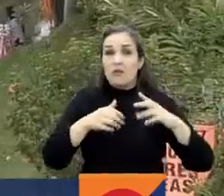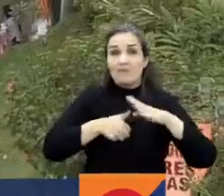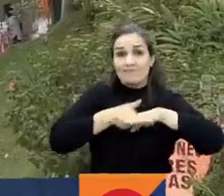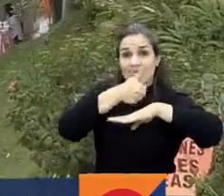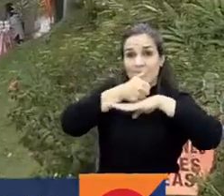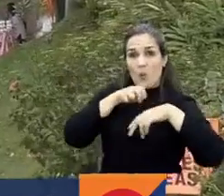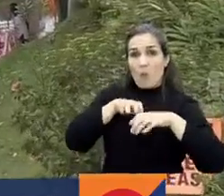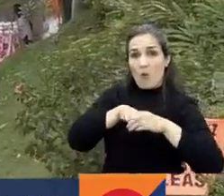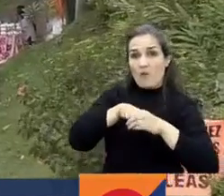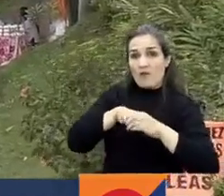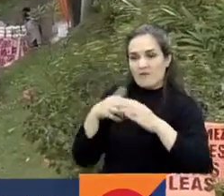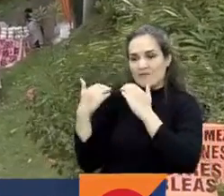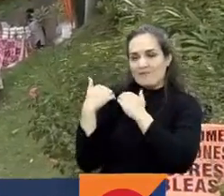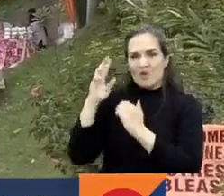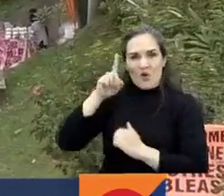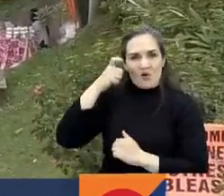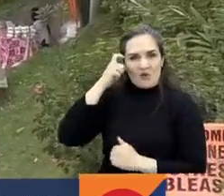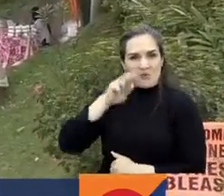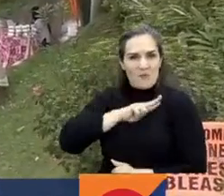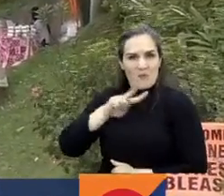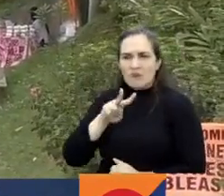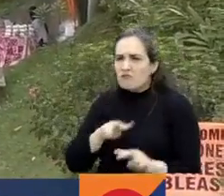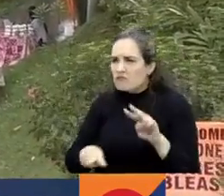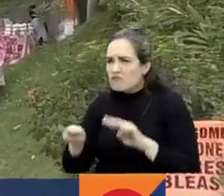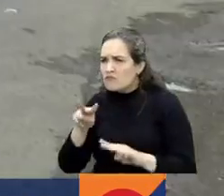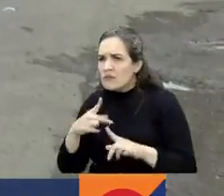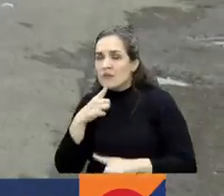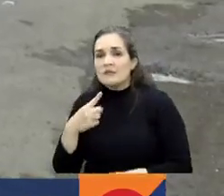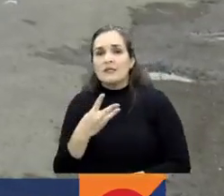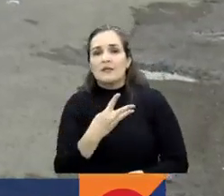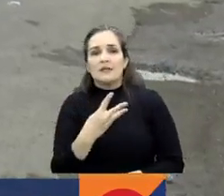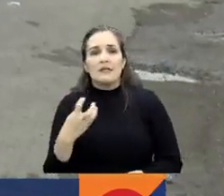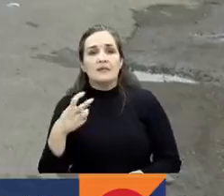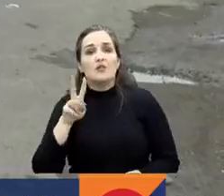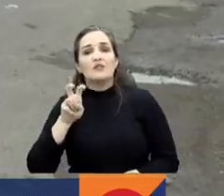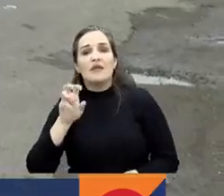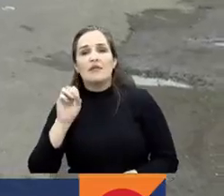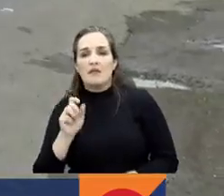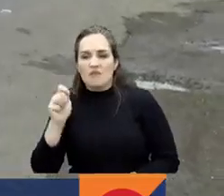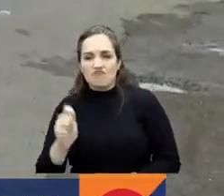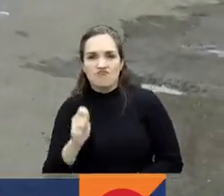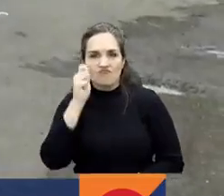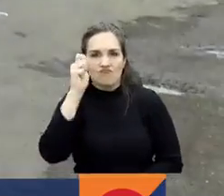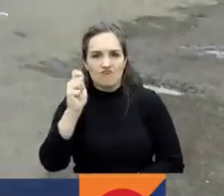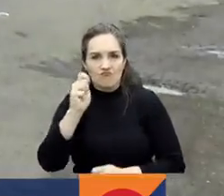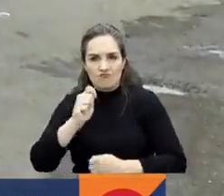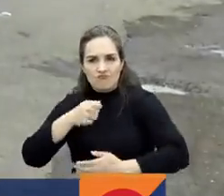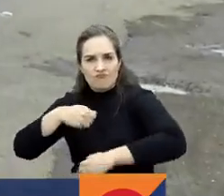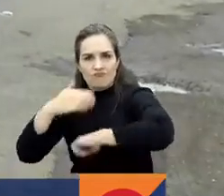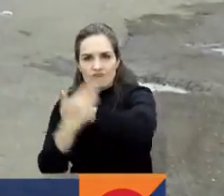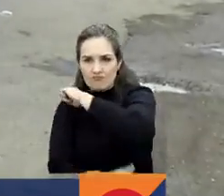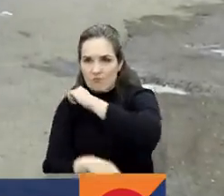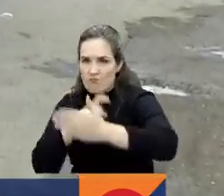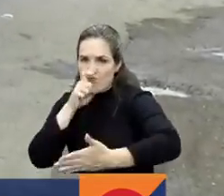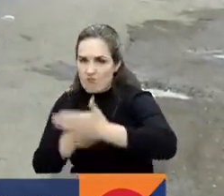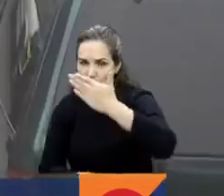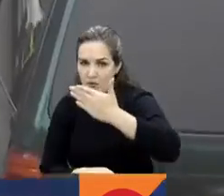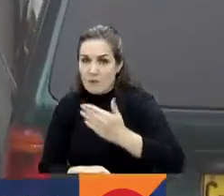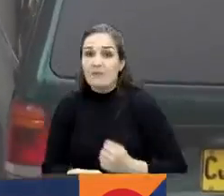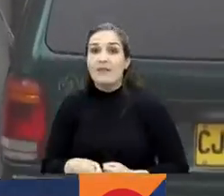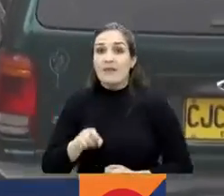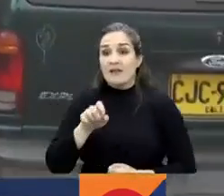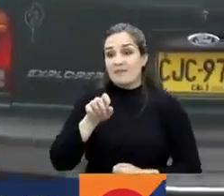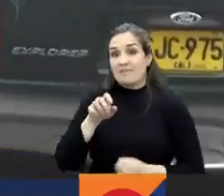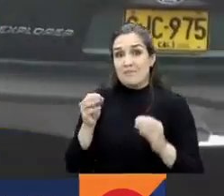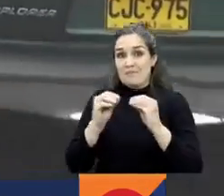de la Gobernación del Valle del Cauca, se han registrado 370 comparendos, de ellos 160 vehículos han sido